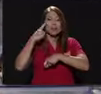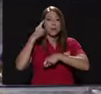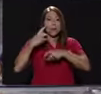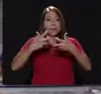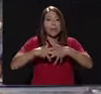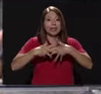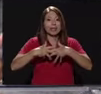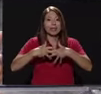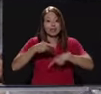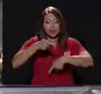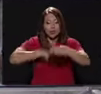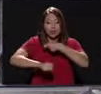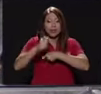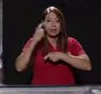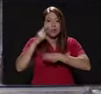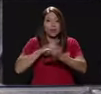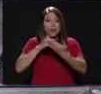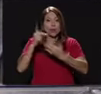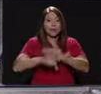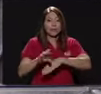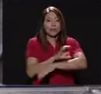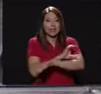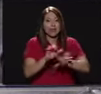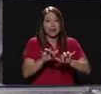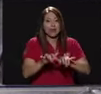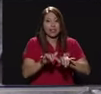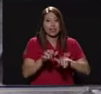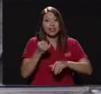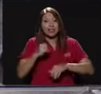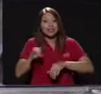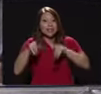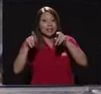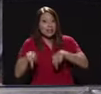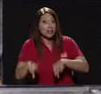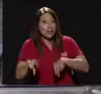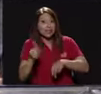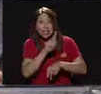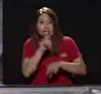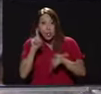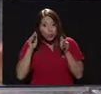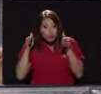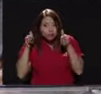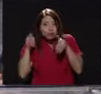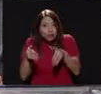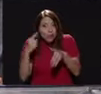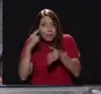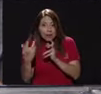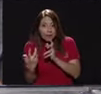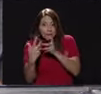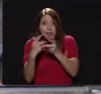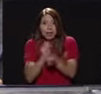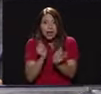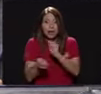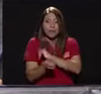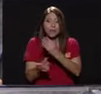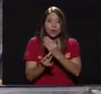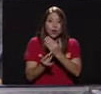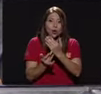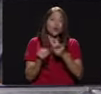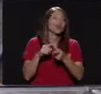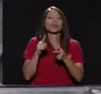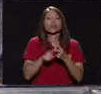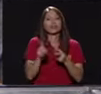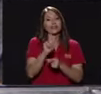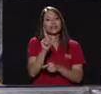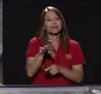informáticos. Y si las personas no hacen la tarea de ponerse a tono con el cambio tecnológico, van a seguir, digamos, fuera del mercado